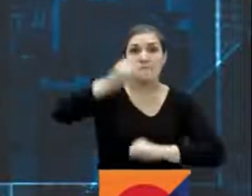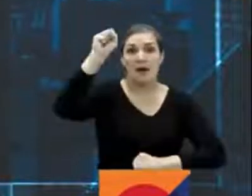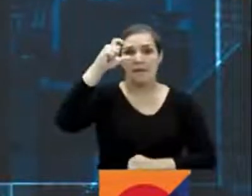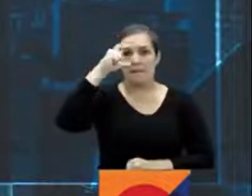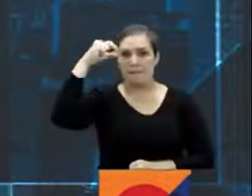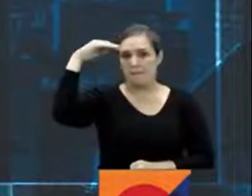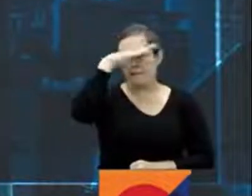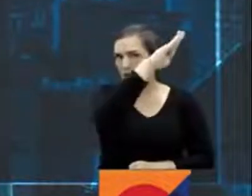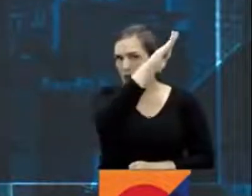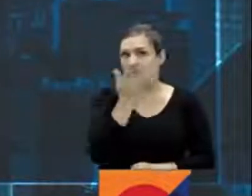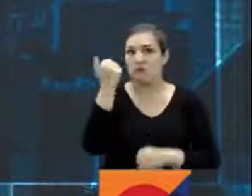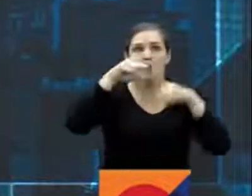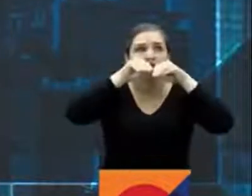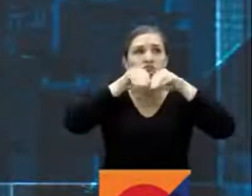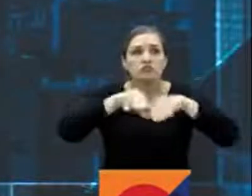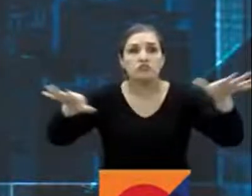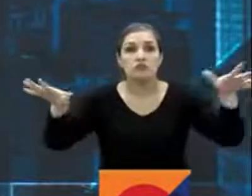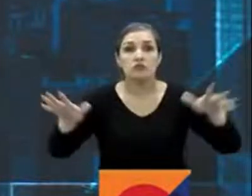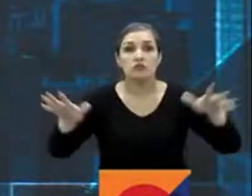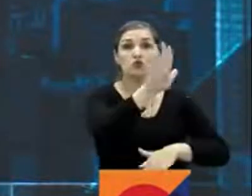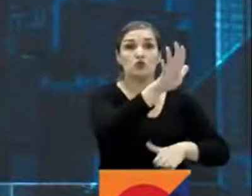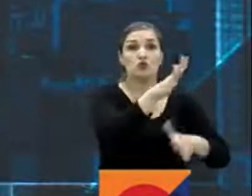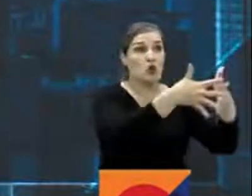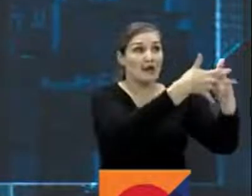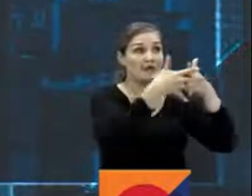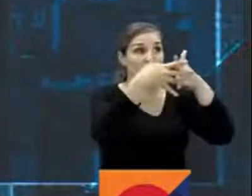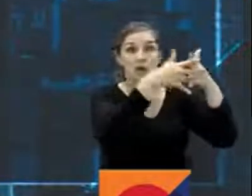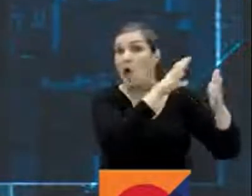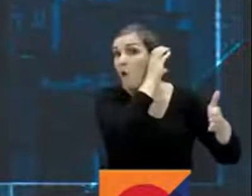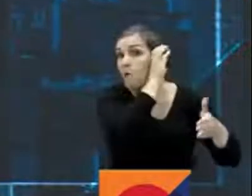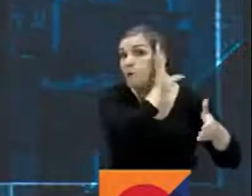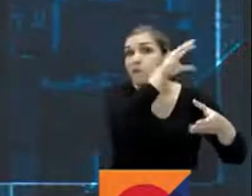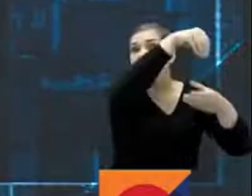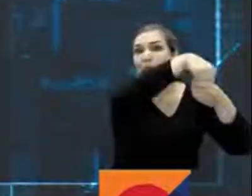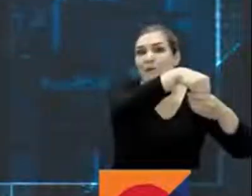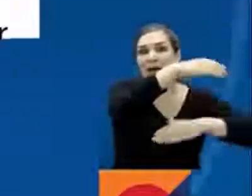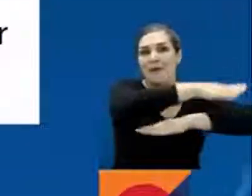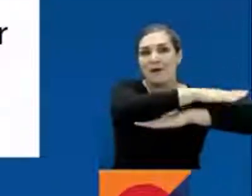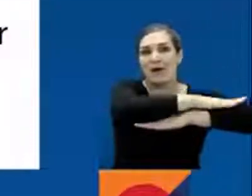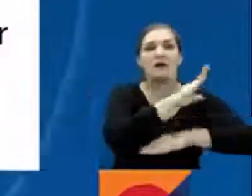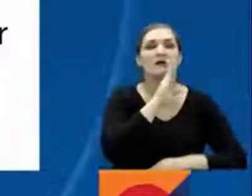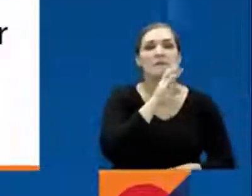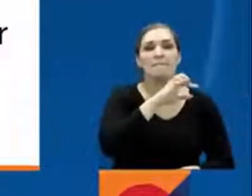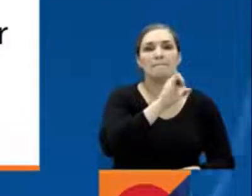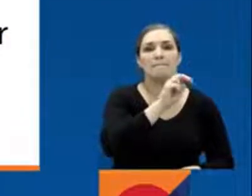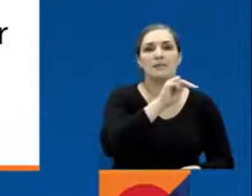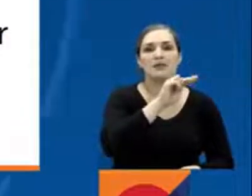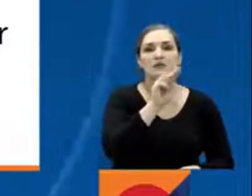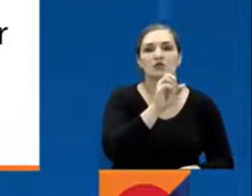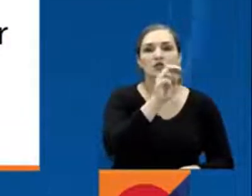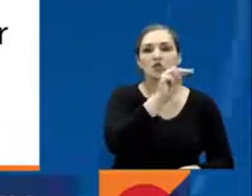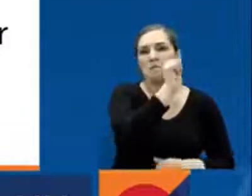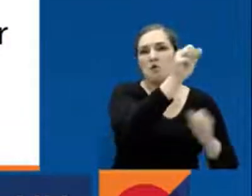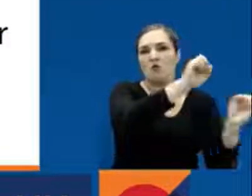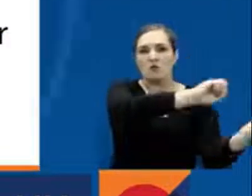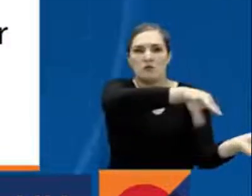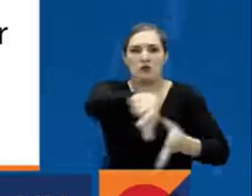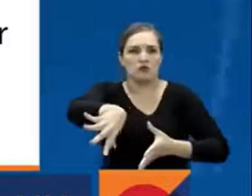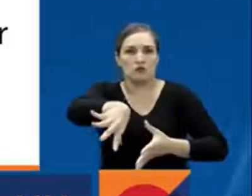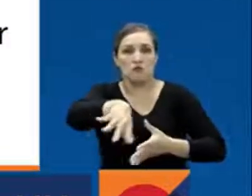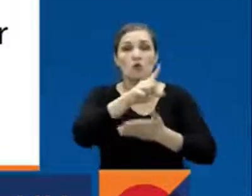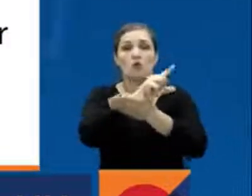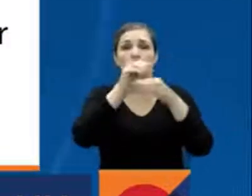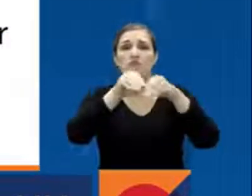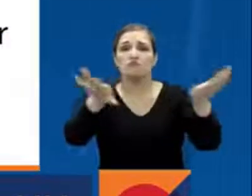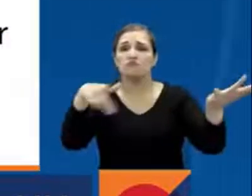Gustavo Petro, el embajador de Colombia en Estados Unidos, Juan Carlos Pinzón, renunció a su cargo. A través de su cuenta de Twitter, el diplomático argumentó